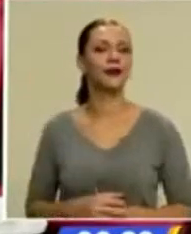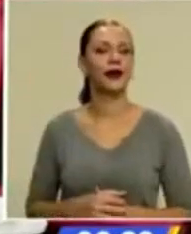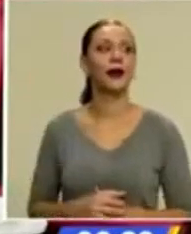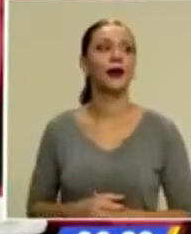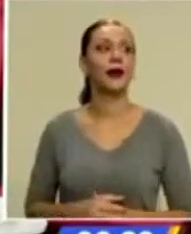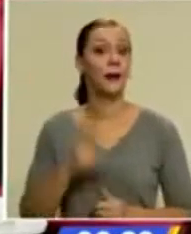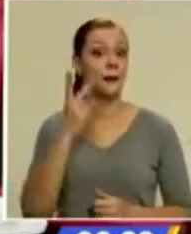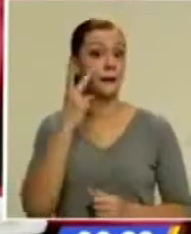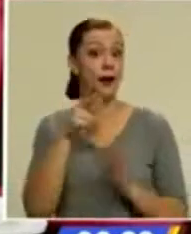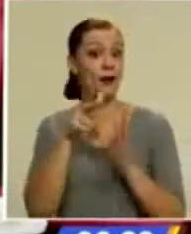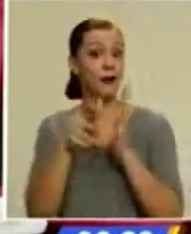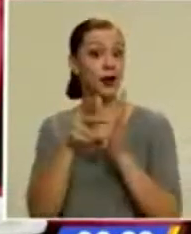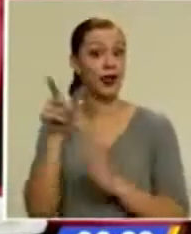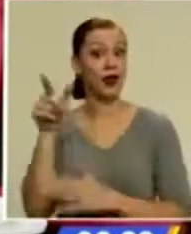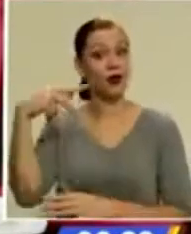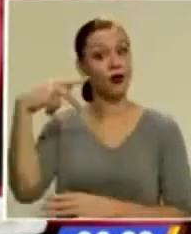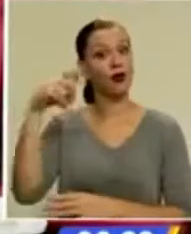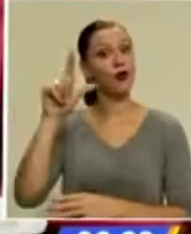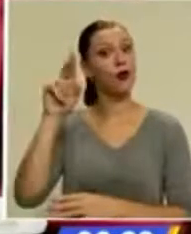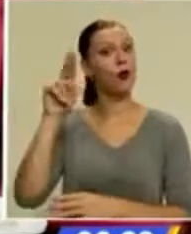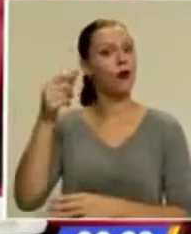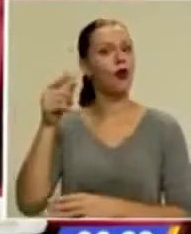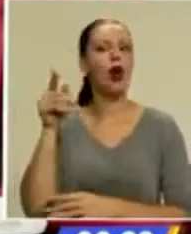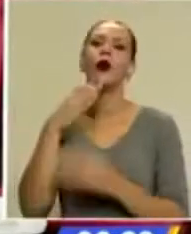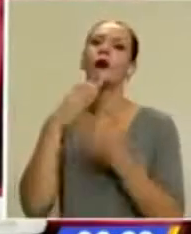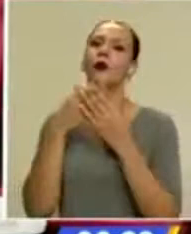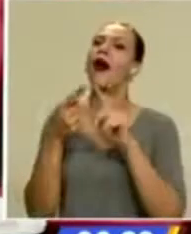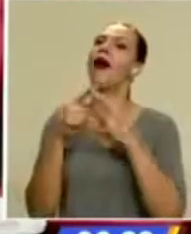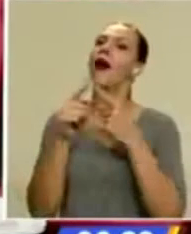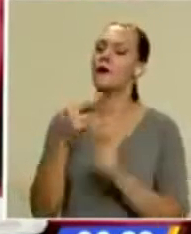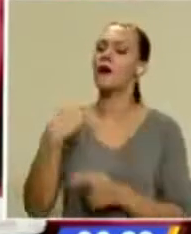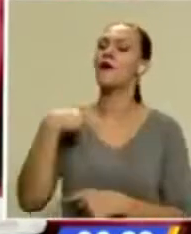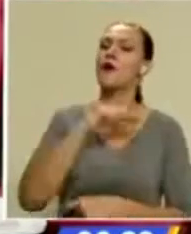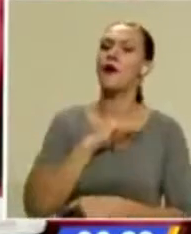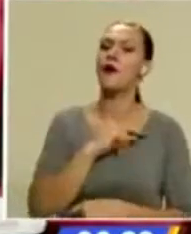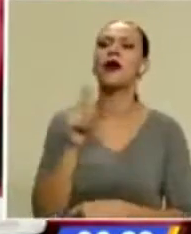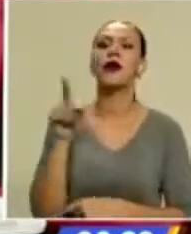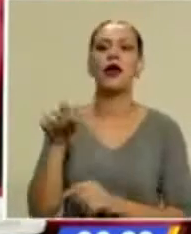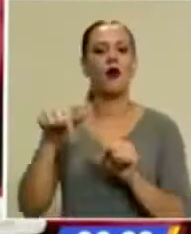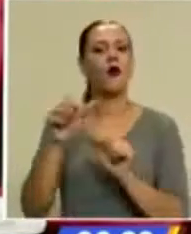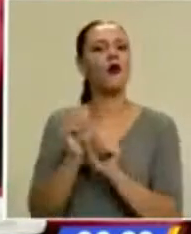8751-1313. Okay. ¿Viste el video de Pluck? Pues Pluck es un muy buen amigo nuestro que